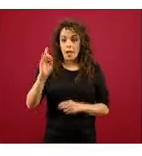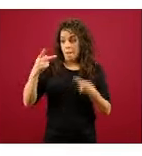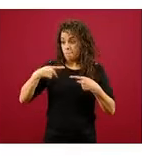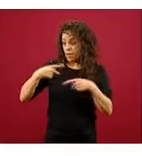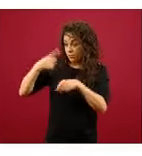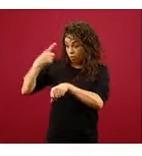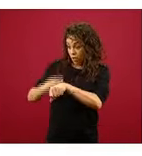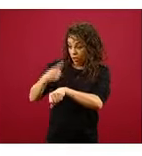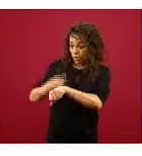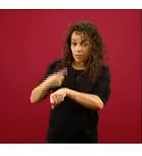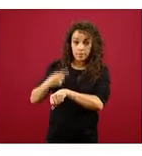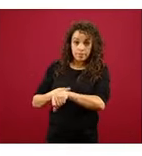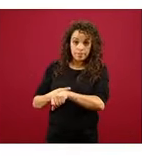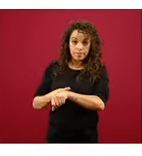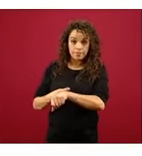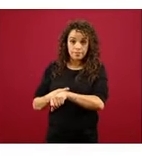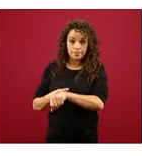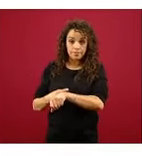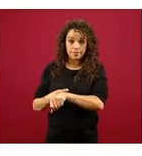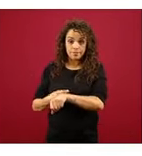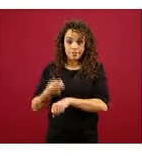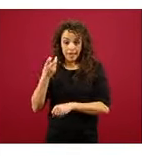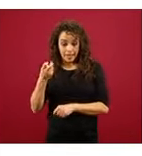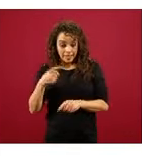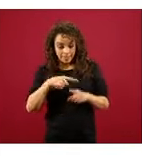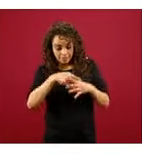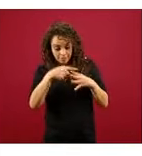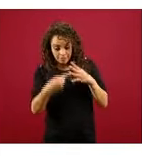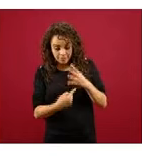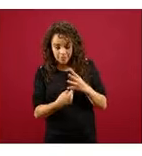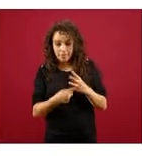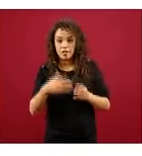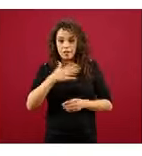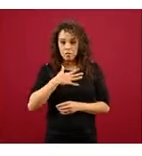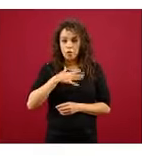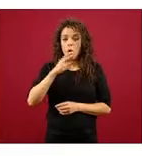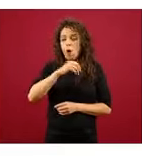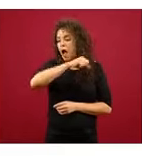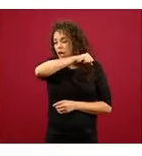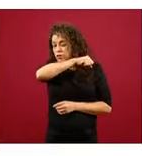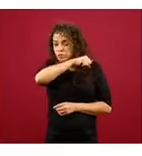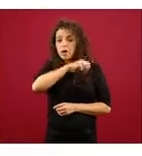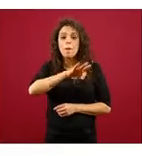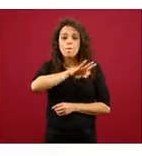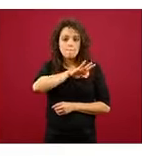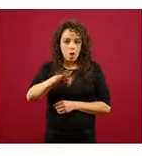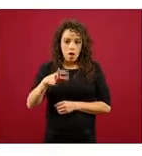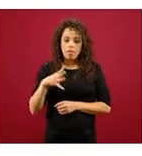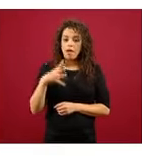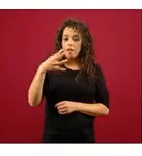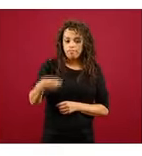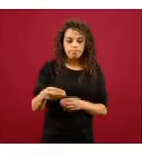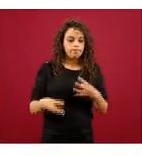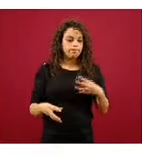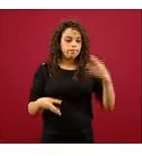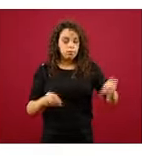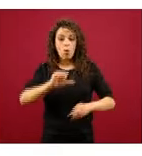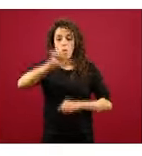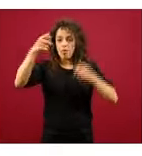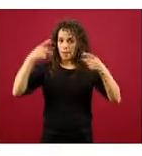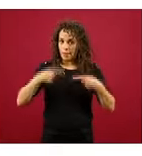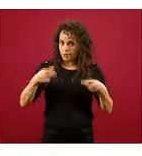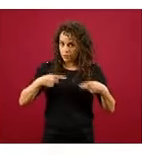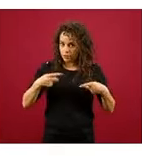hace estas situaciones de estornudar o de toser, pues puede contagiar a las demás personas. Por ello es muy